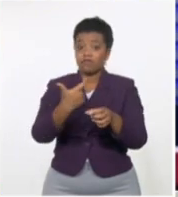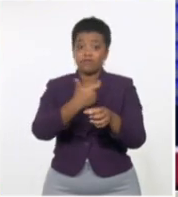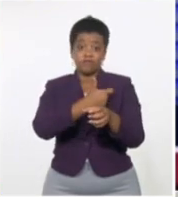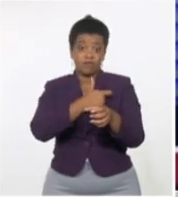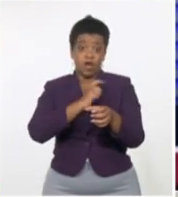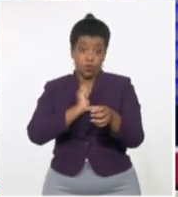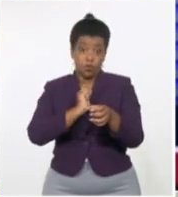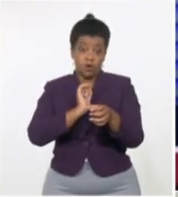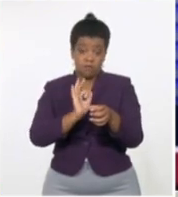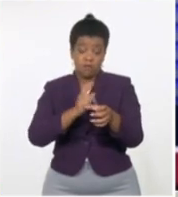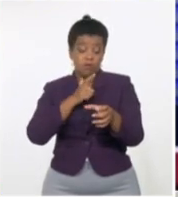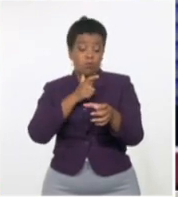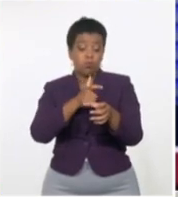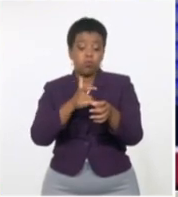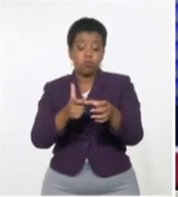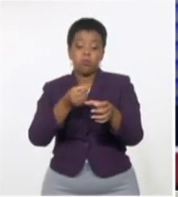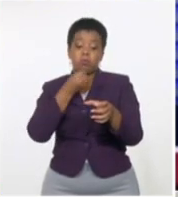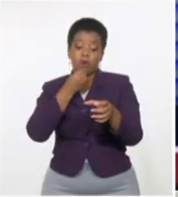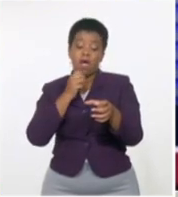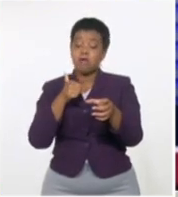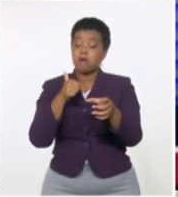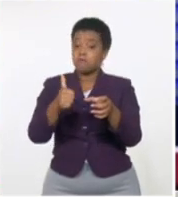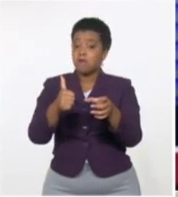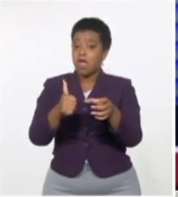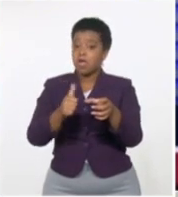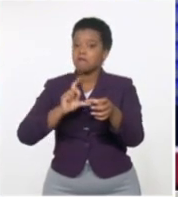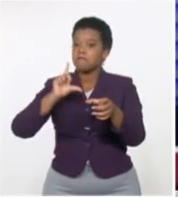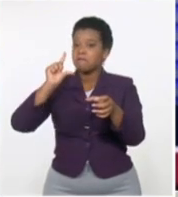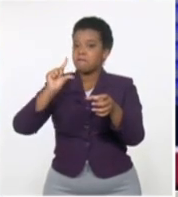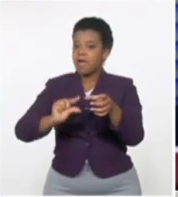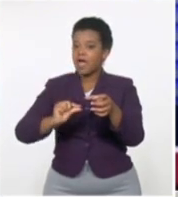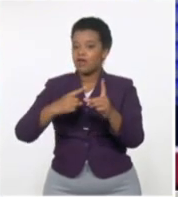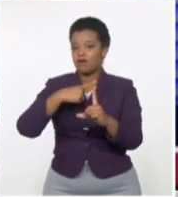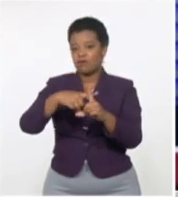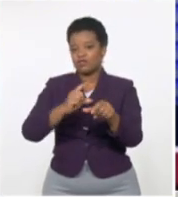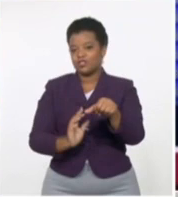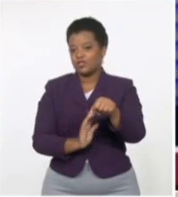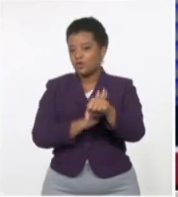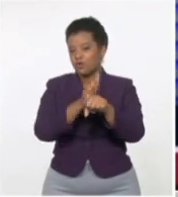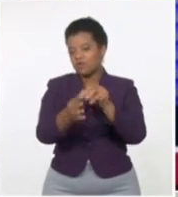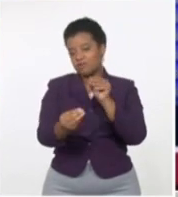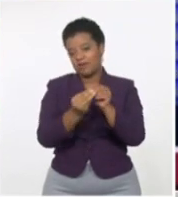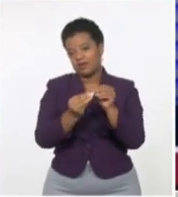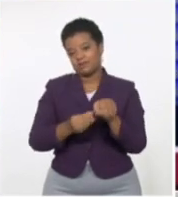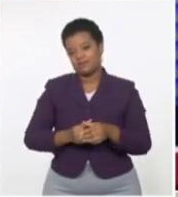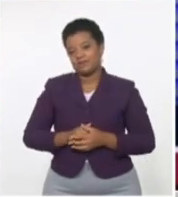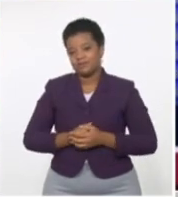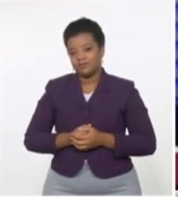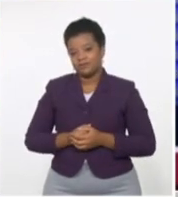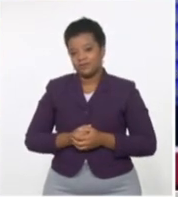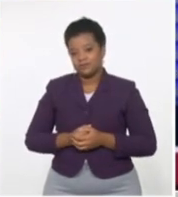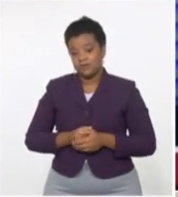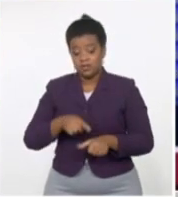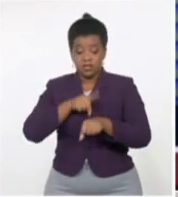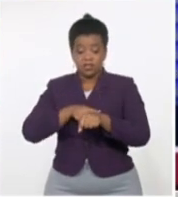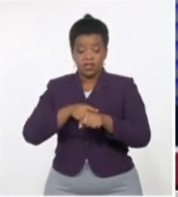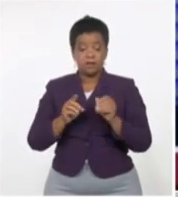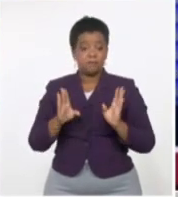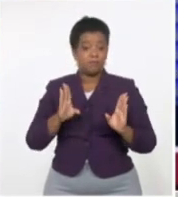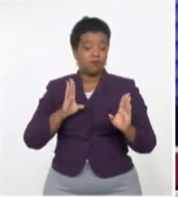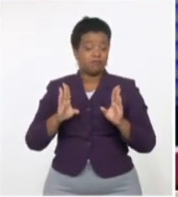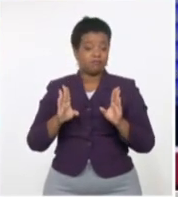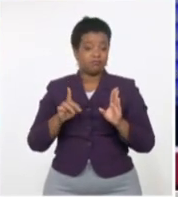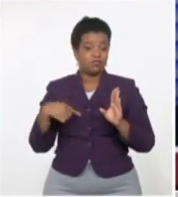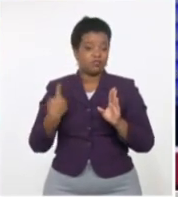de ser eficaz y de disminuir los casos infectados con COVID. Eso es un tiempito que vamos a tener que